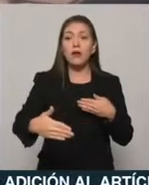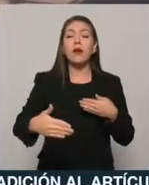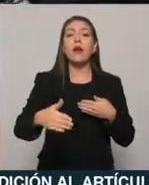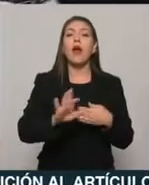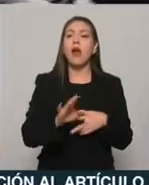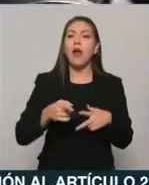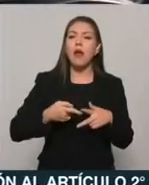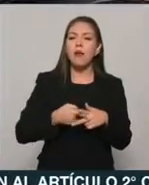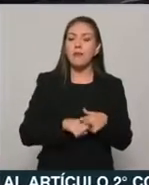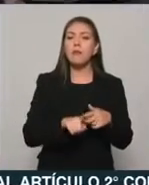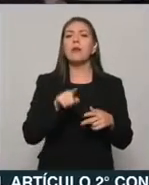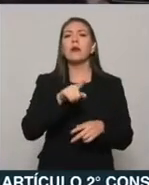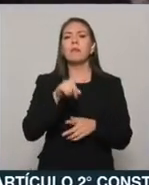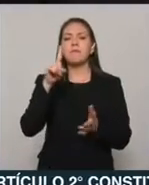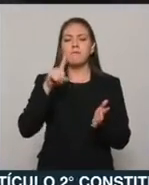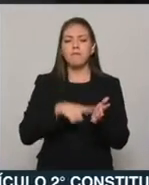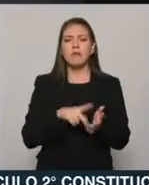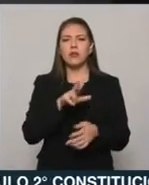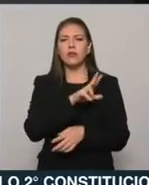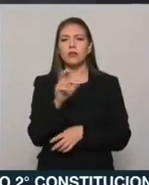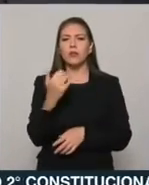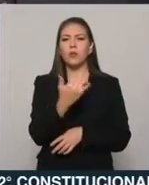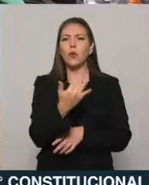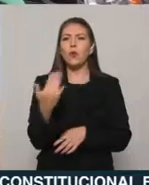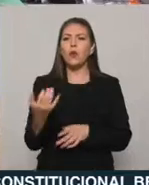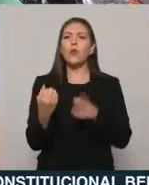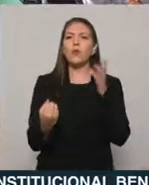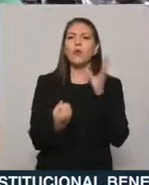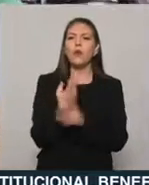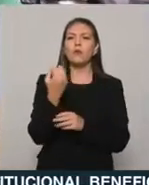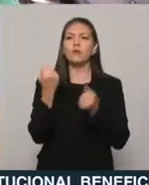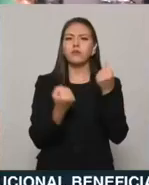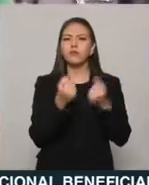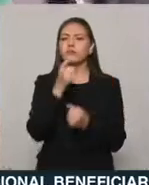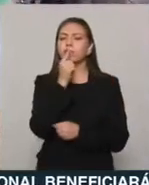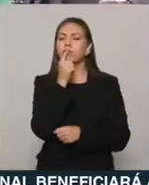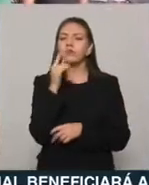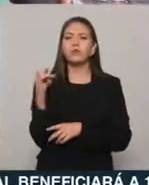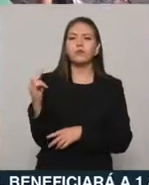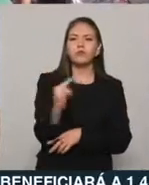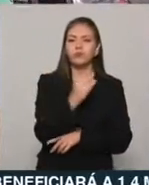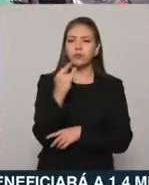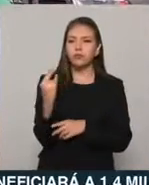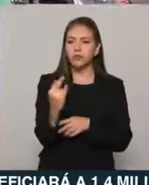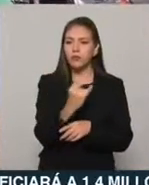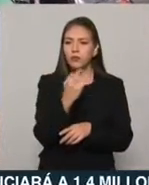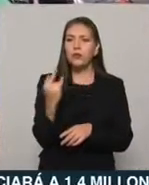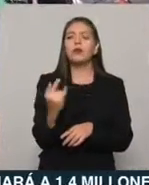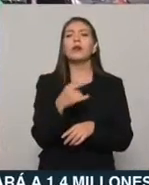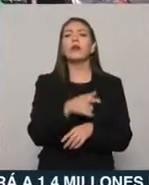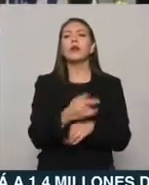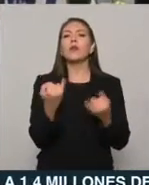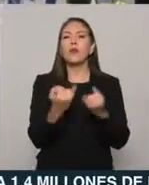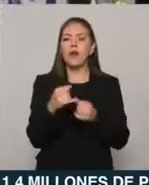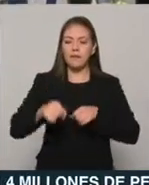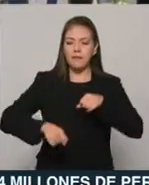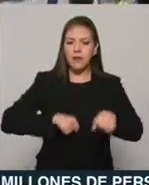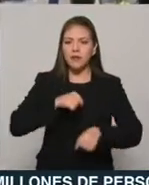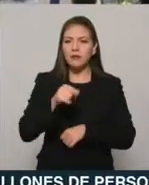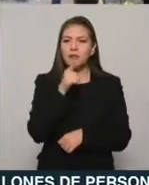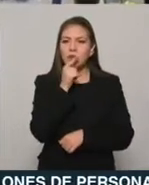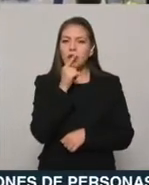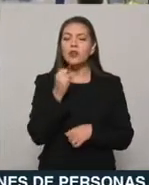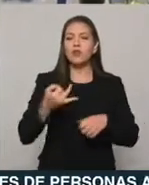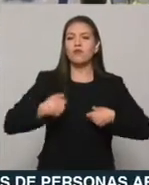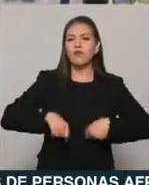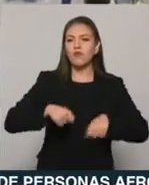ciudad 1.855 nuevas patrullas, 900 motopatrullas y 2.500 bicipatrullas. Adelantó que